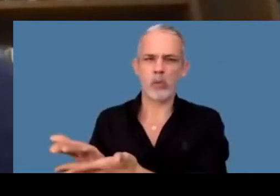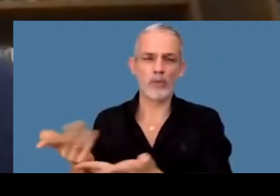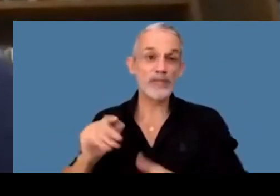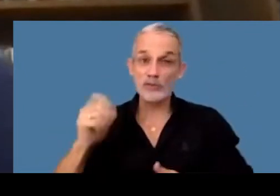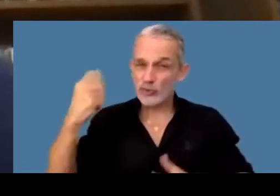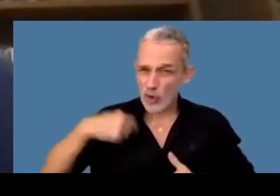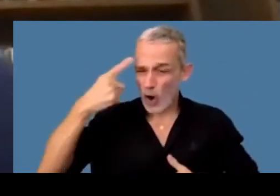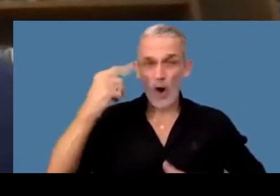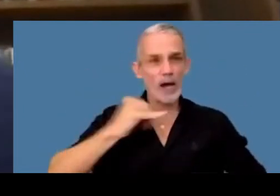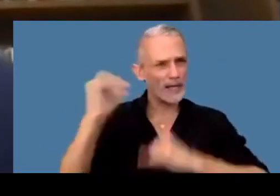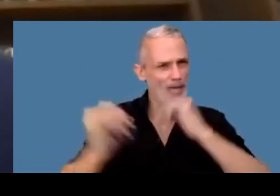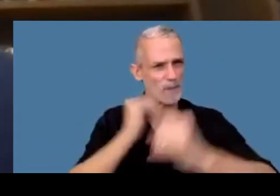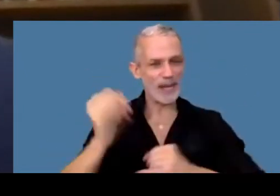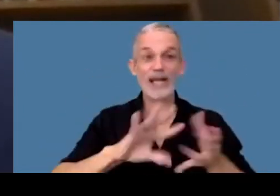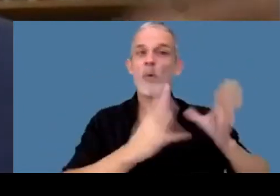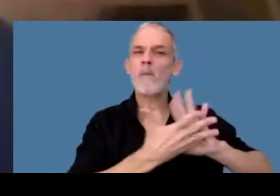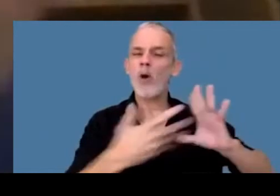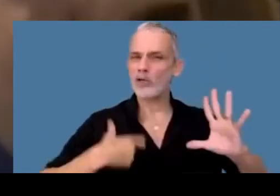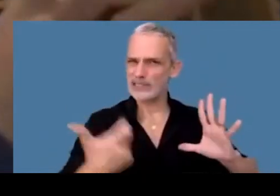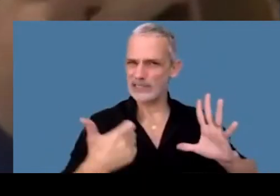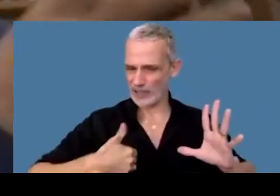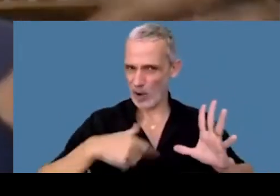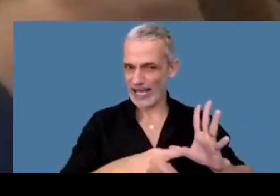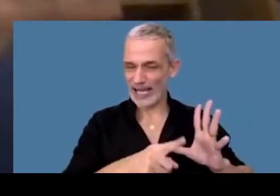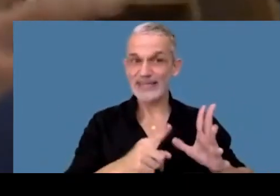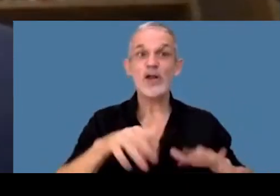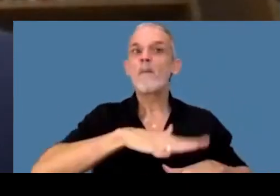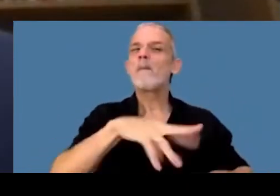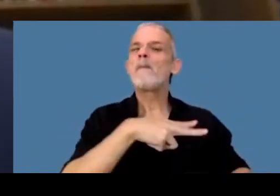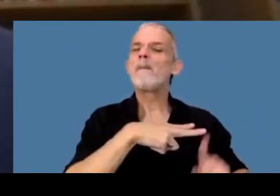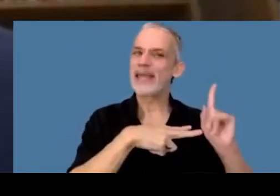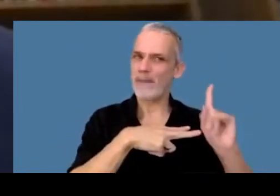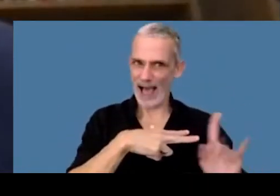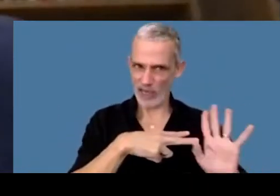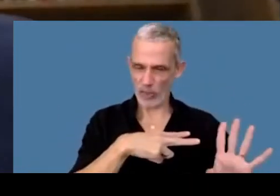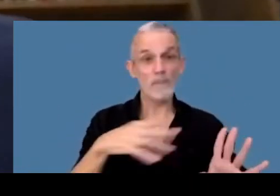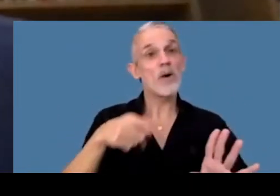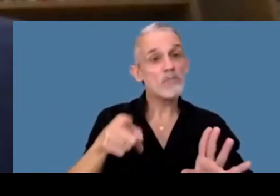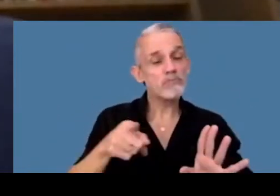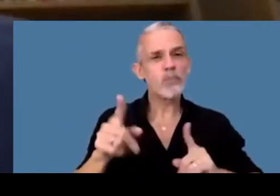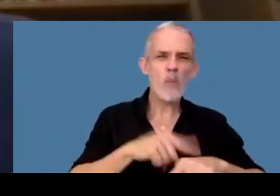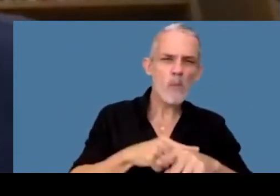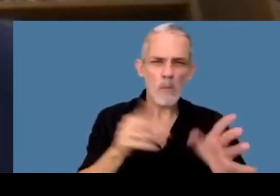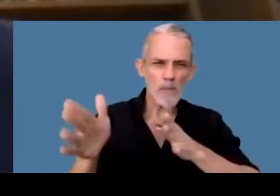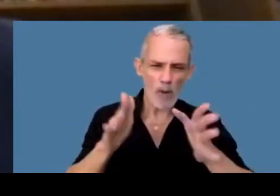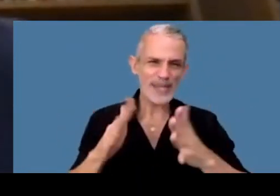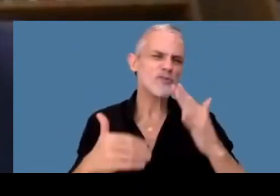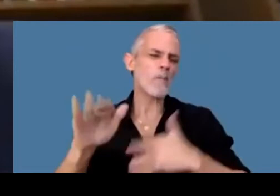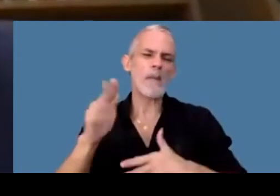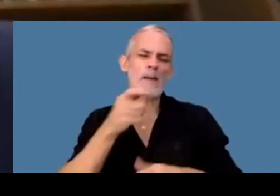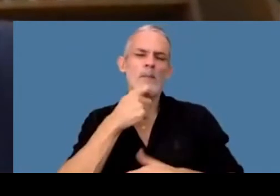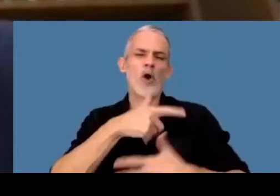les estoy explicando a ustedes, es el sector privado. ¿Por qué? Porque en determinado momento, y sobre todo vamos a tomar un